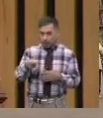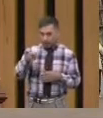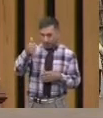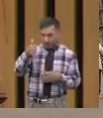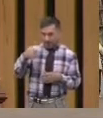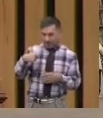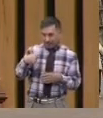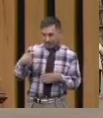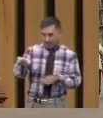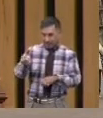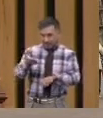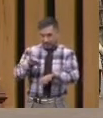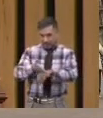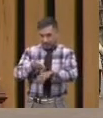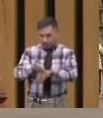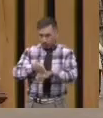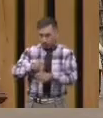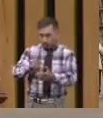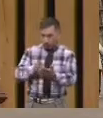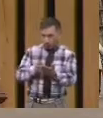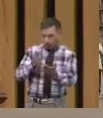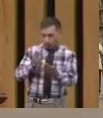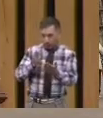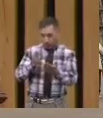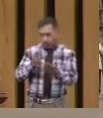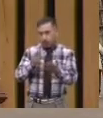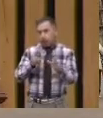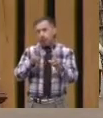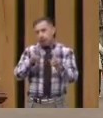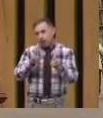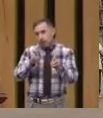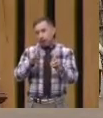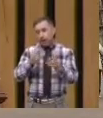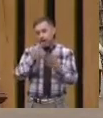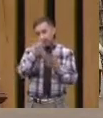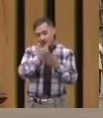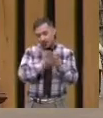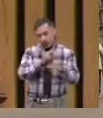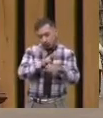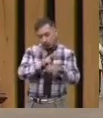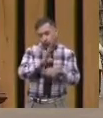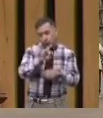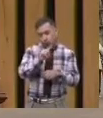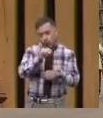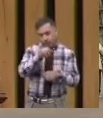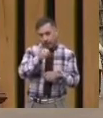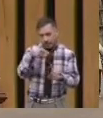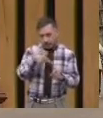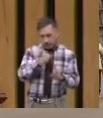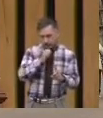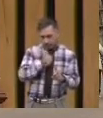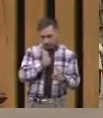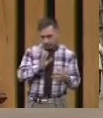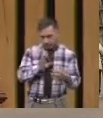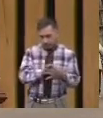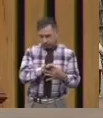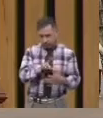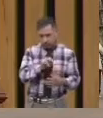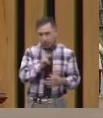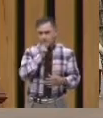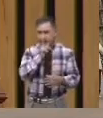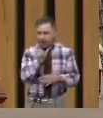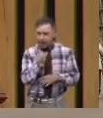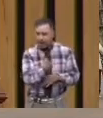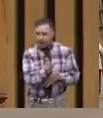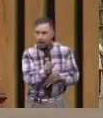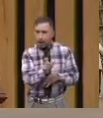sancionaríamos, por lo que, repito, en materia de fiscalización no ha sido contumaz, no aplica esa adjetivo o